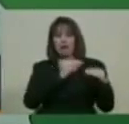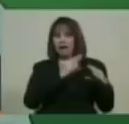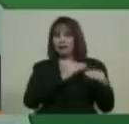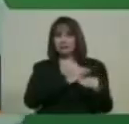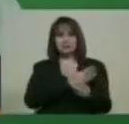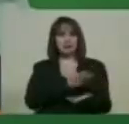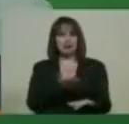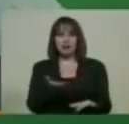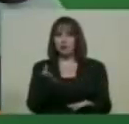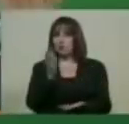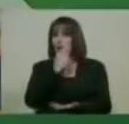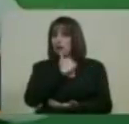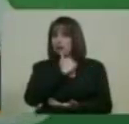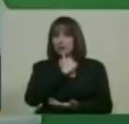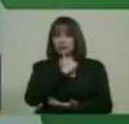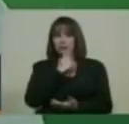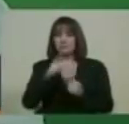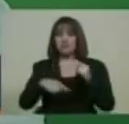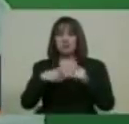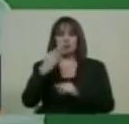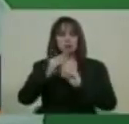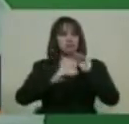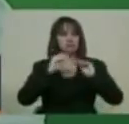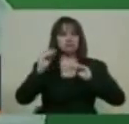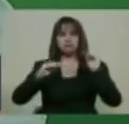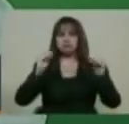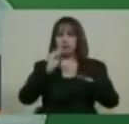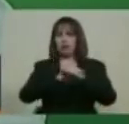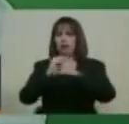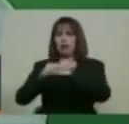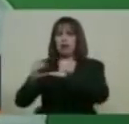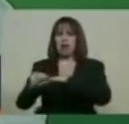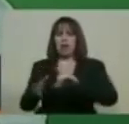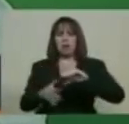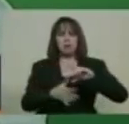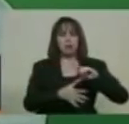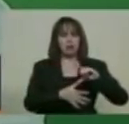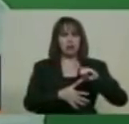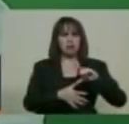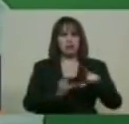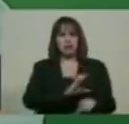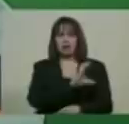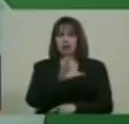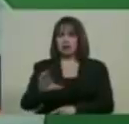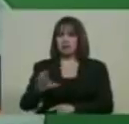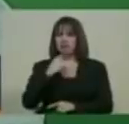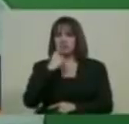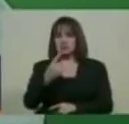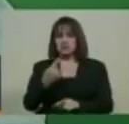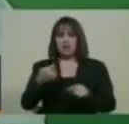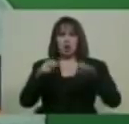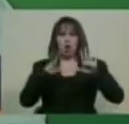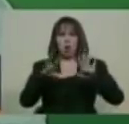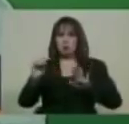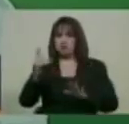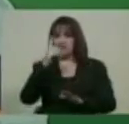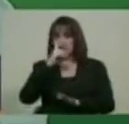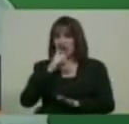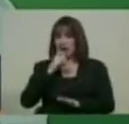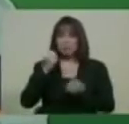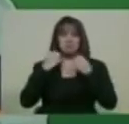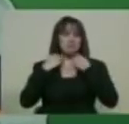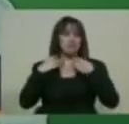Luego fue llamada en América Latina y el Caribe la década perdida, la década de los años 80, donde el